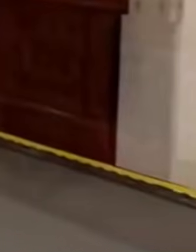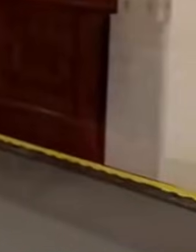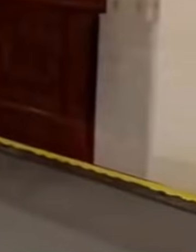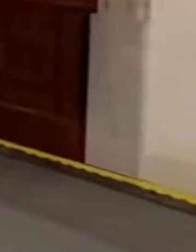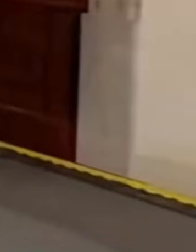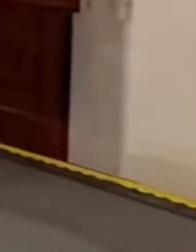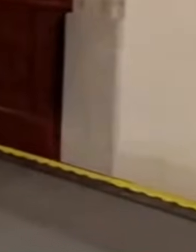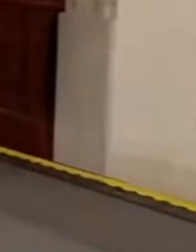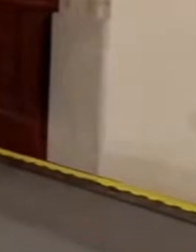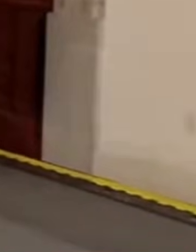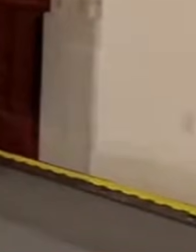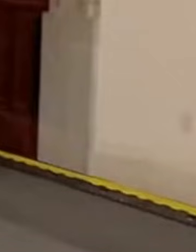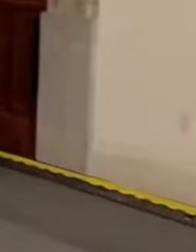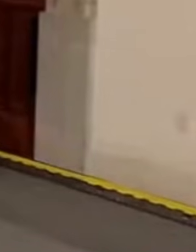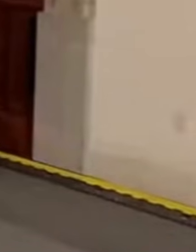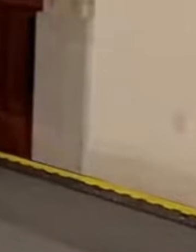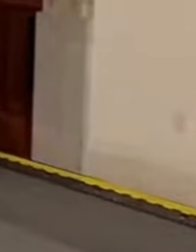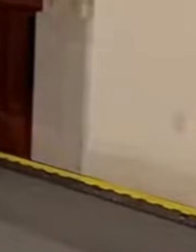Adelante, por favor.